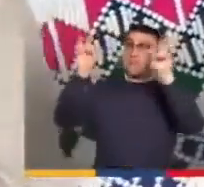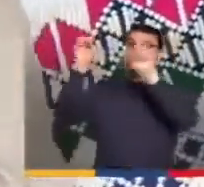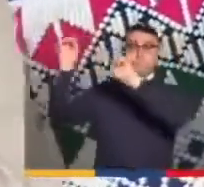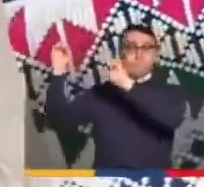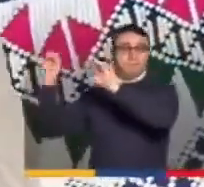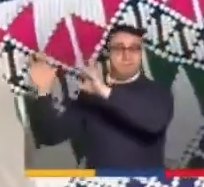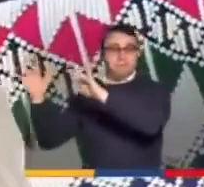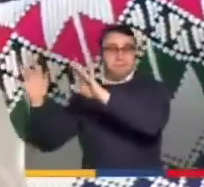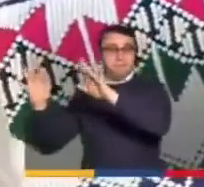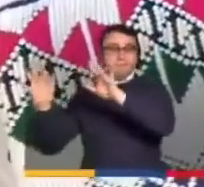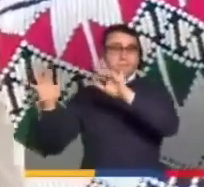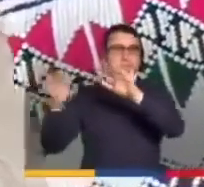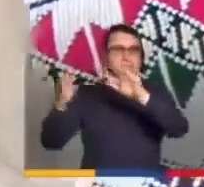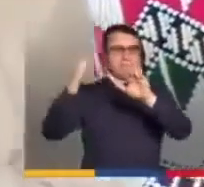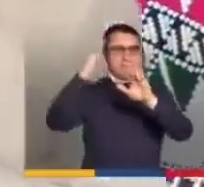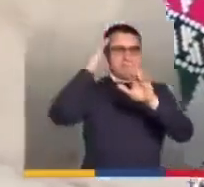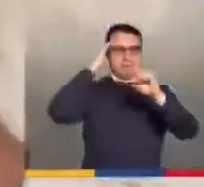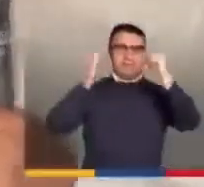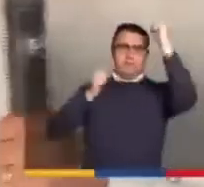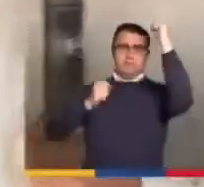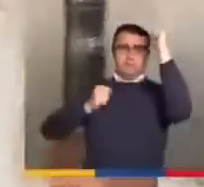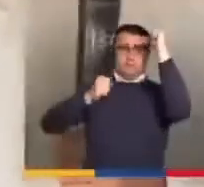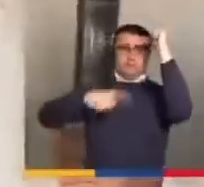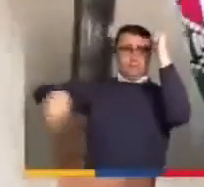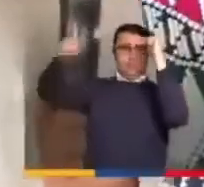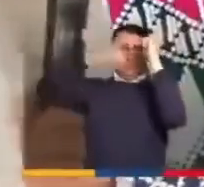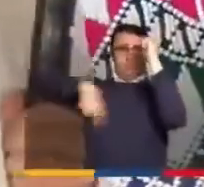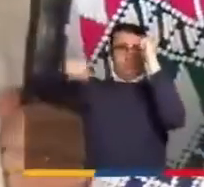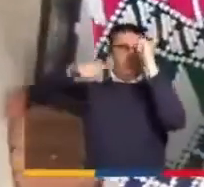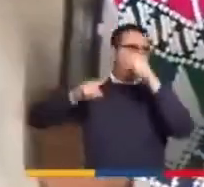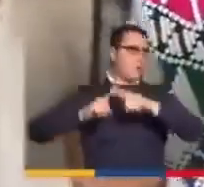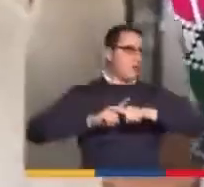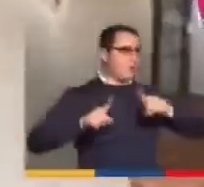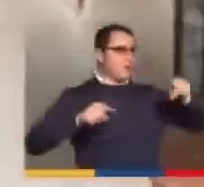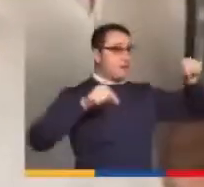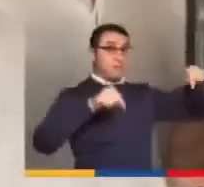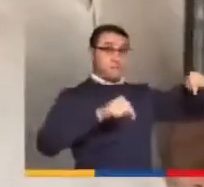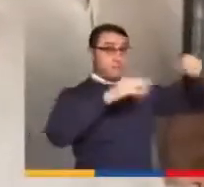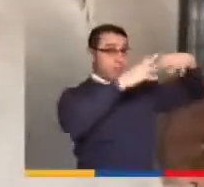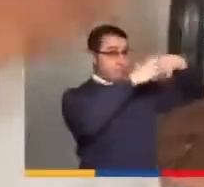cuesta mucho la maquinaria, sino estos paneles que son baratos.